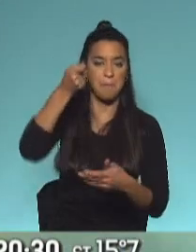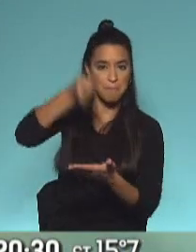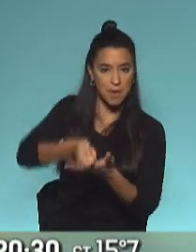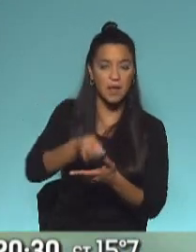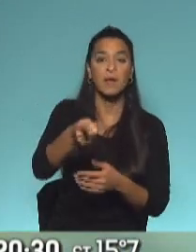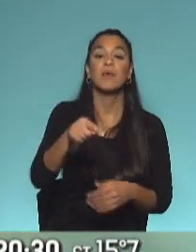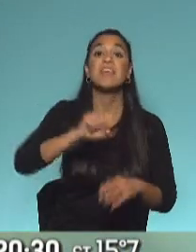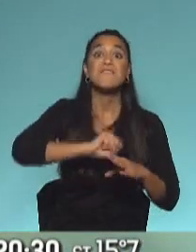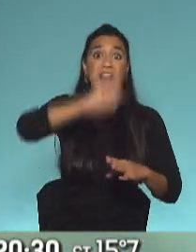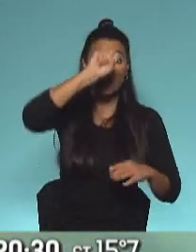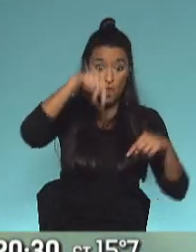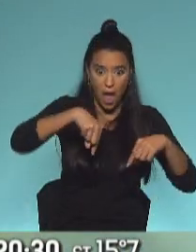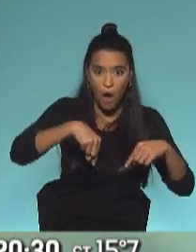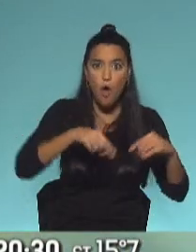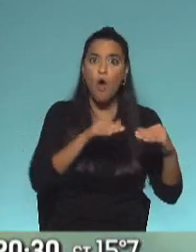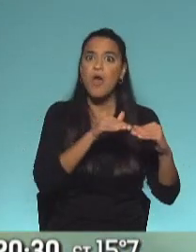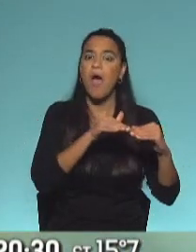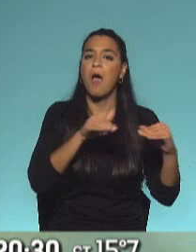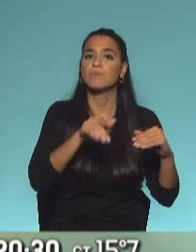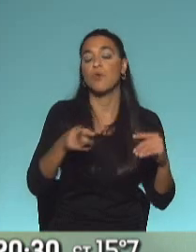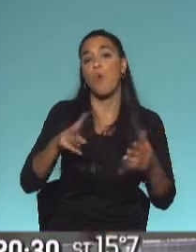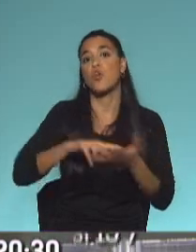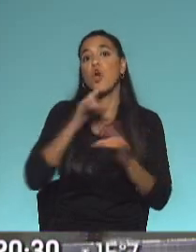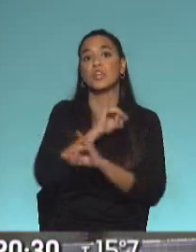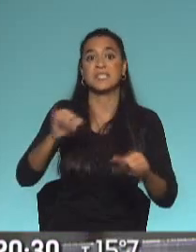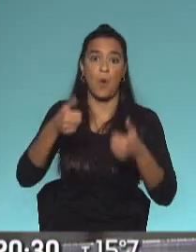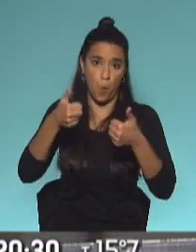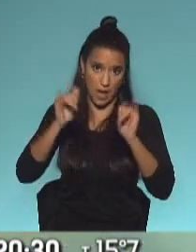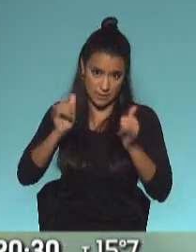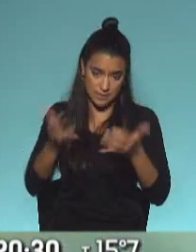inflación en estos niveles es una buena noticia. Es una buena noticia, exactamente. Claro que sí.